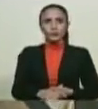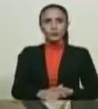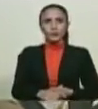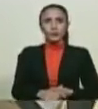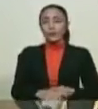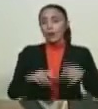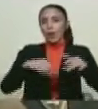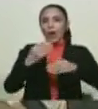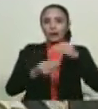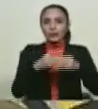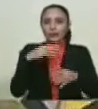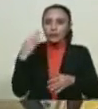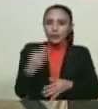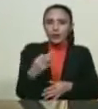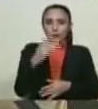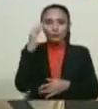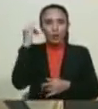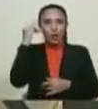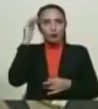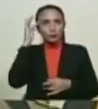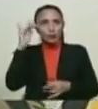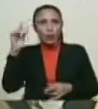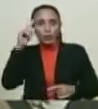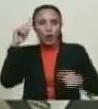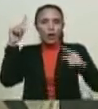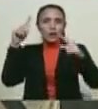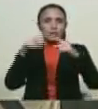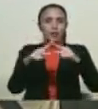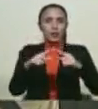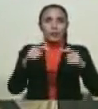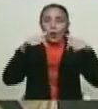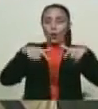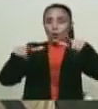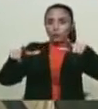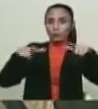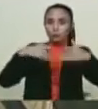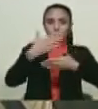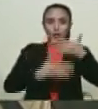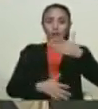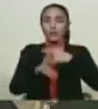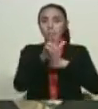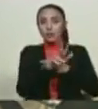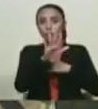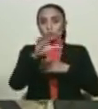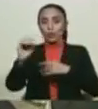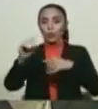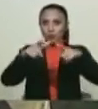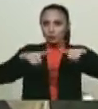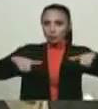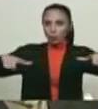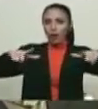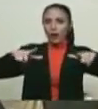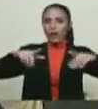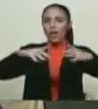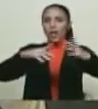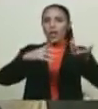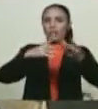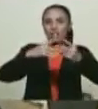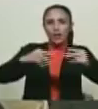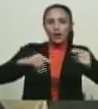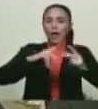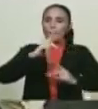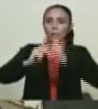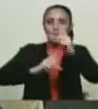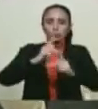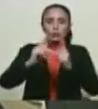realidad este sueño donde nos están entregando una carta agraria por 350 hectáreas de tierra donde vamos a producir